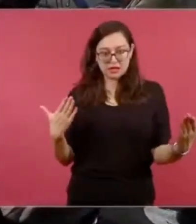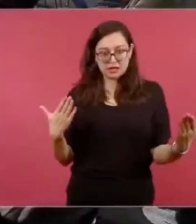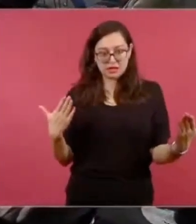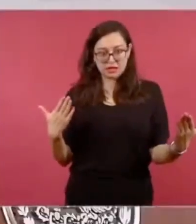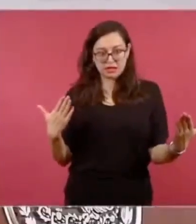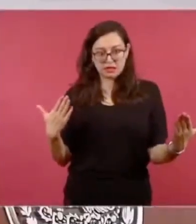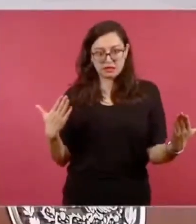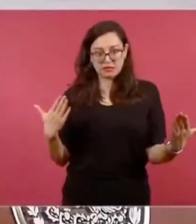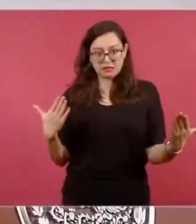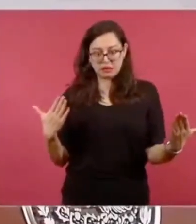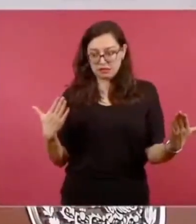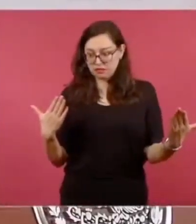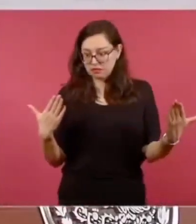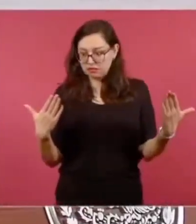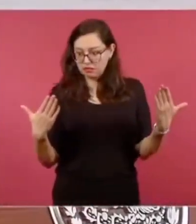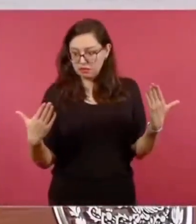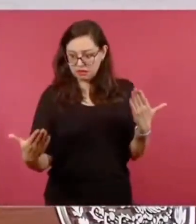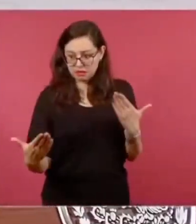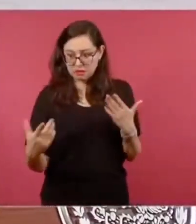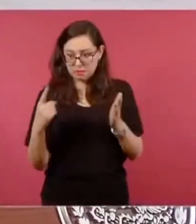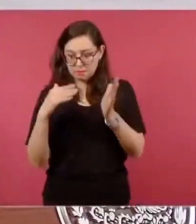el 94,